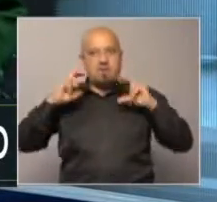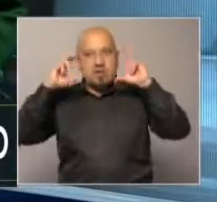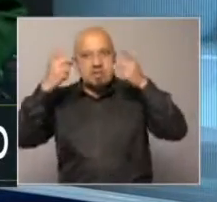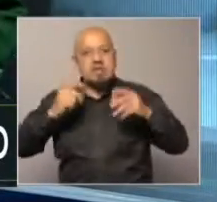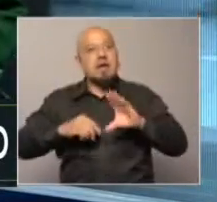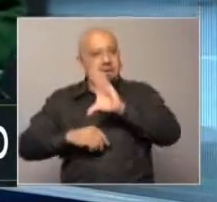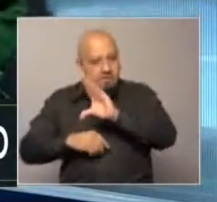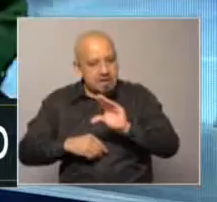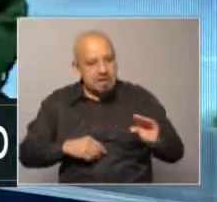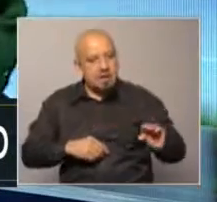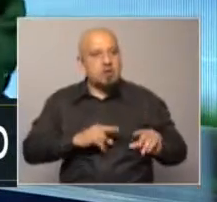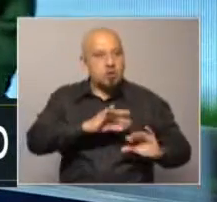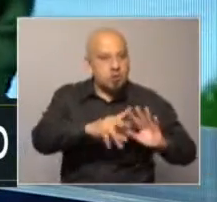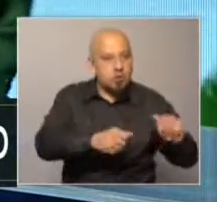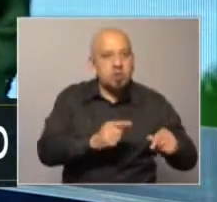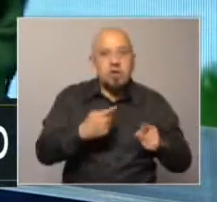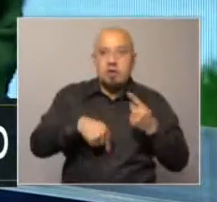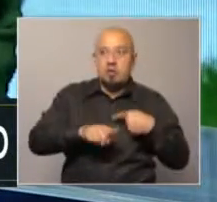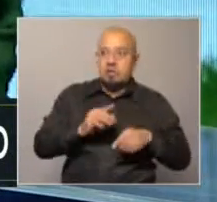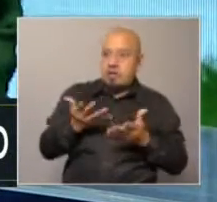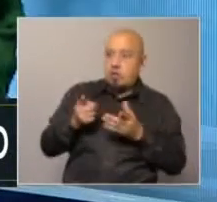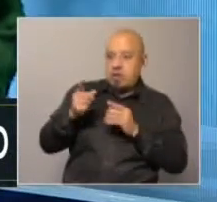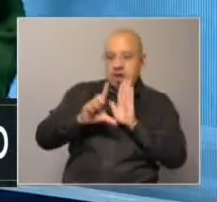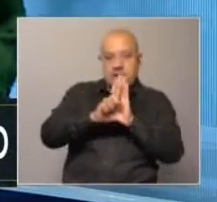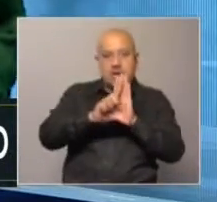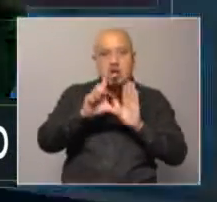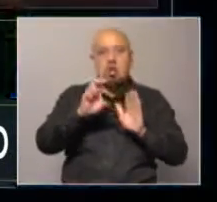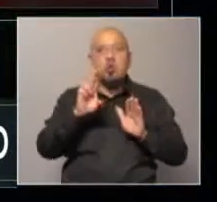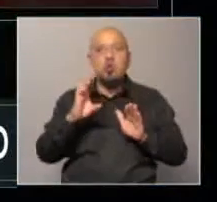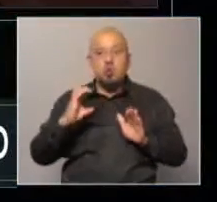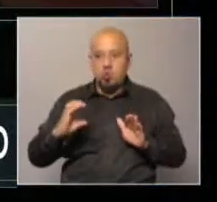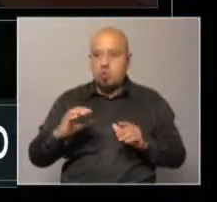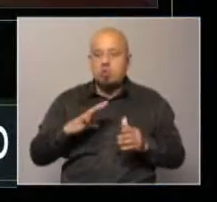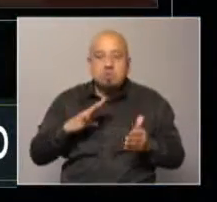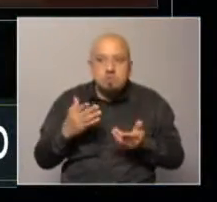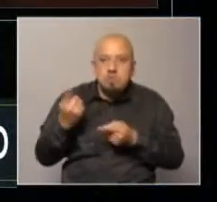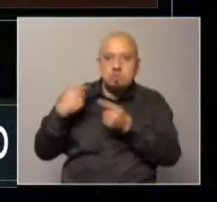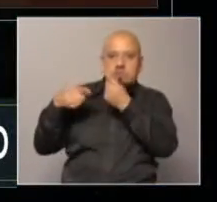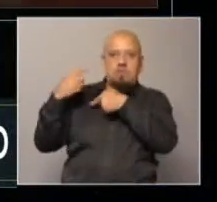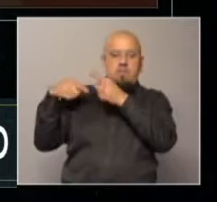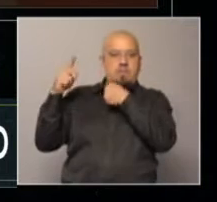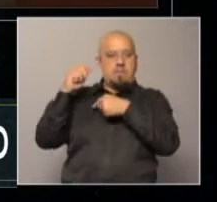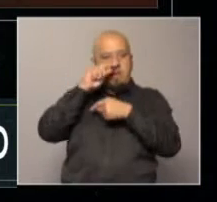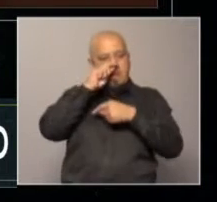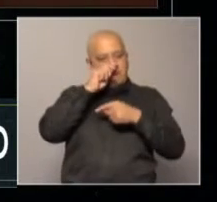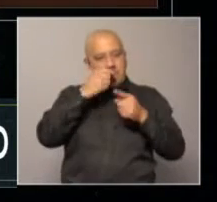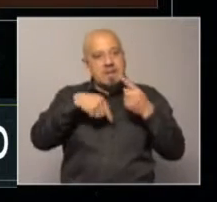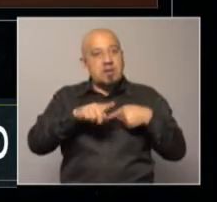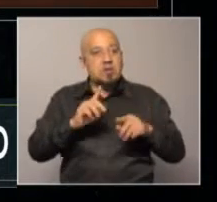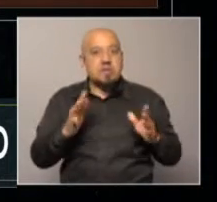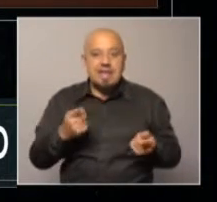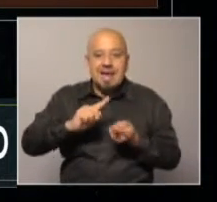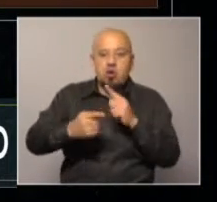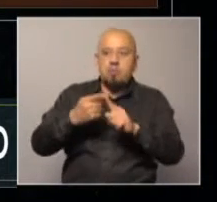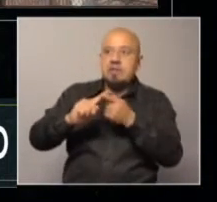eso, en realidad ahora con la LUC, lo que está sucediendo es que estamos yendo como para atrás, ¿no? Como un efecto regresivo, que es lo que la Convención